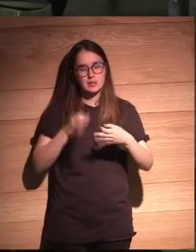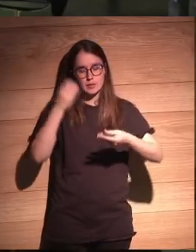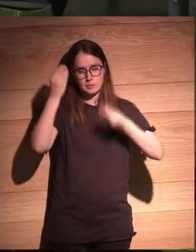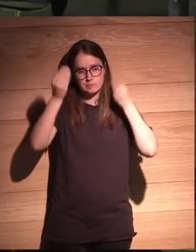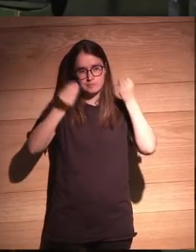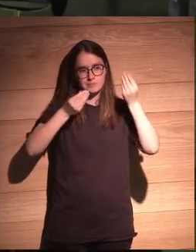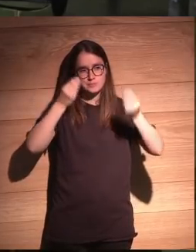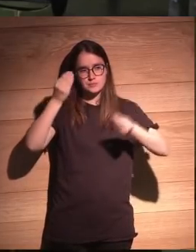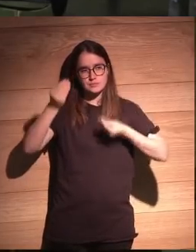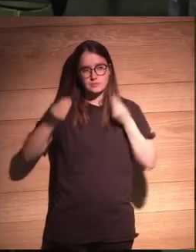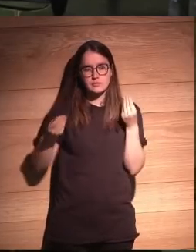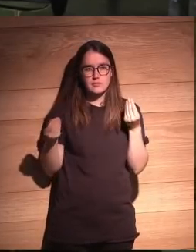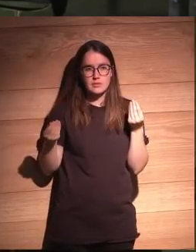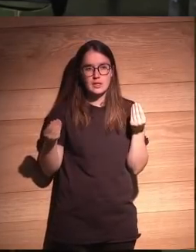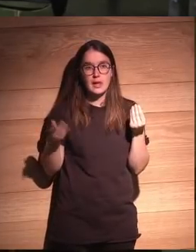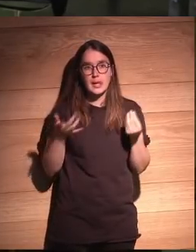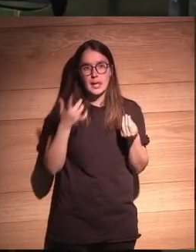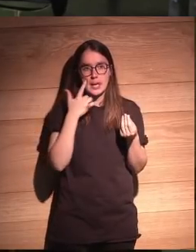pregunta de